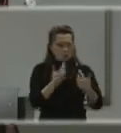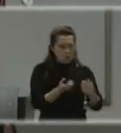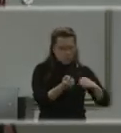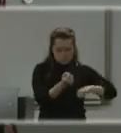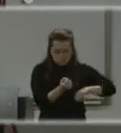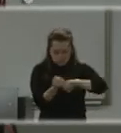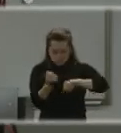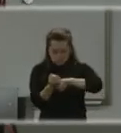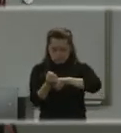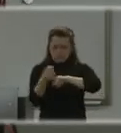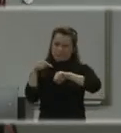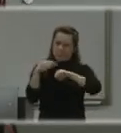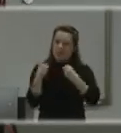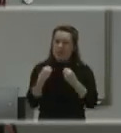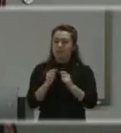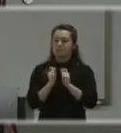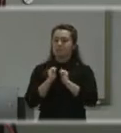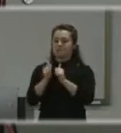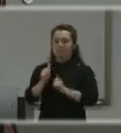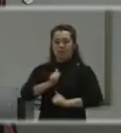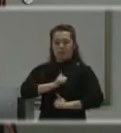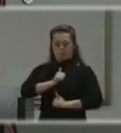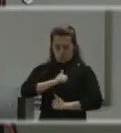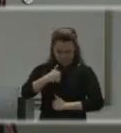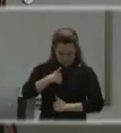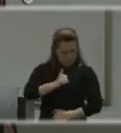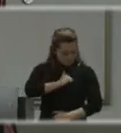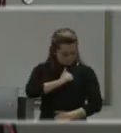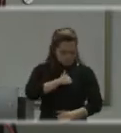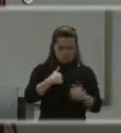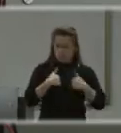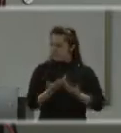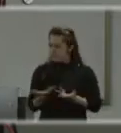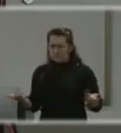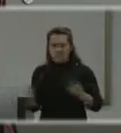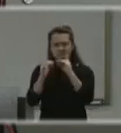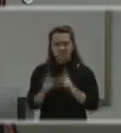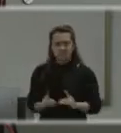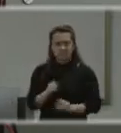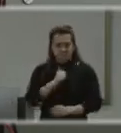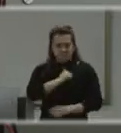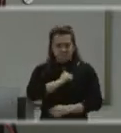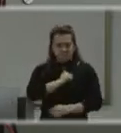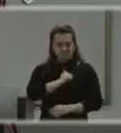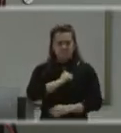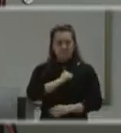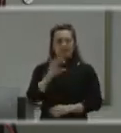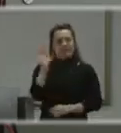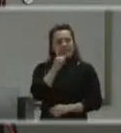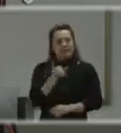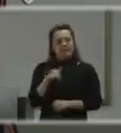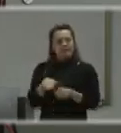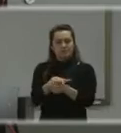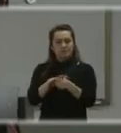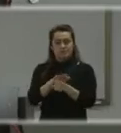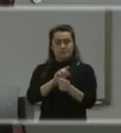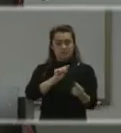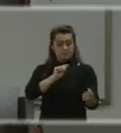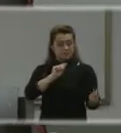que promover la autonomía de la persona, ¿sí? Y en este momento en que estamos en un momento, digamos, de